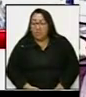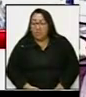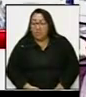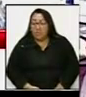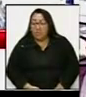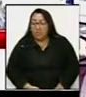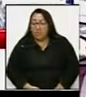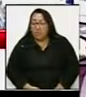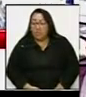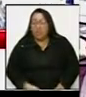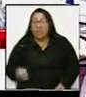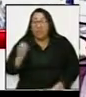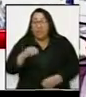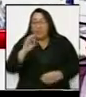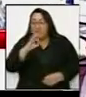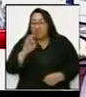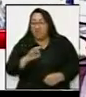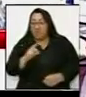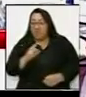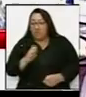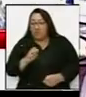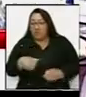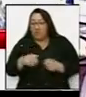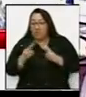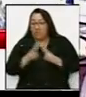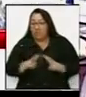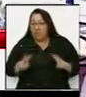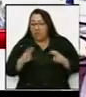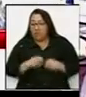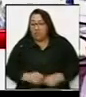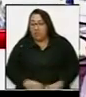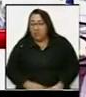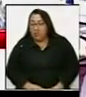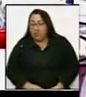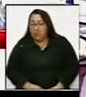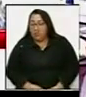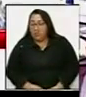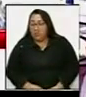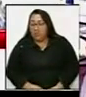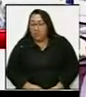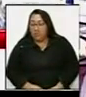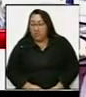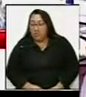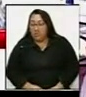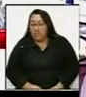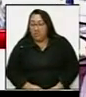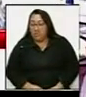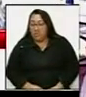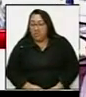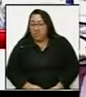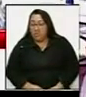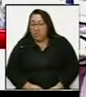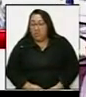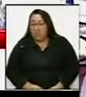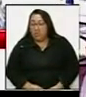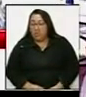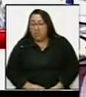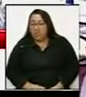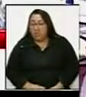el porcentaje en el tema de valoración de los mejores candidatos. Por ejemplo, en el tema del